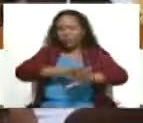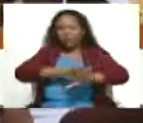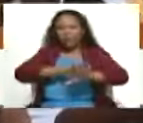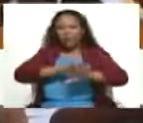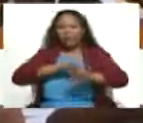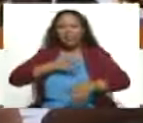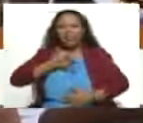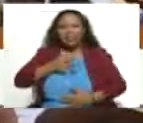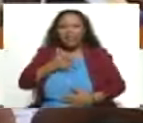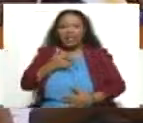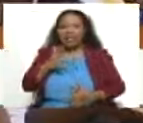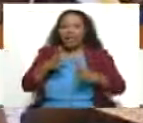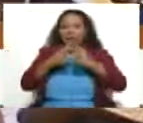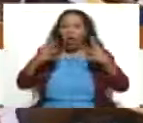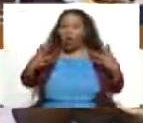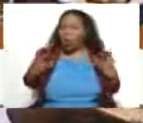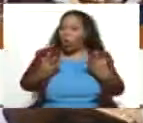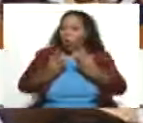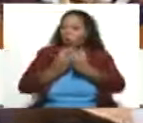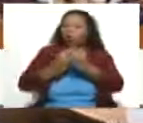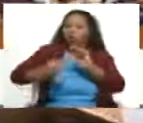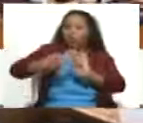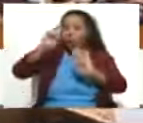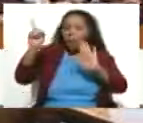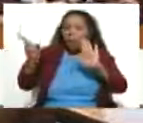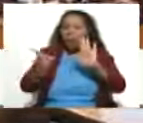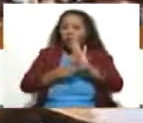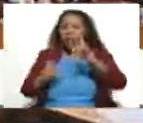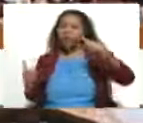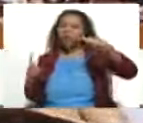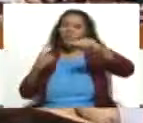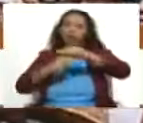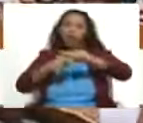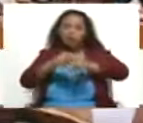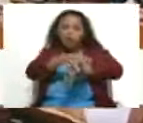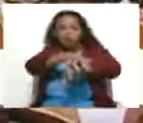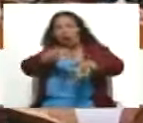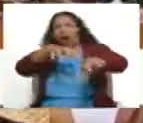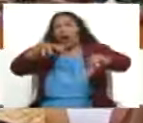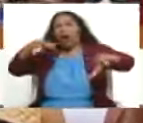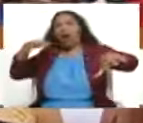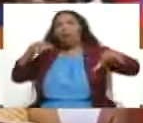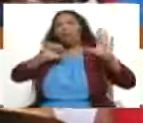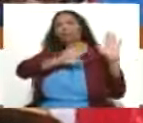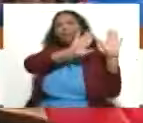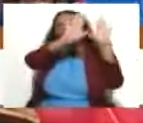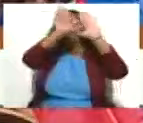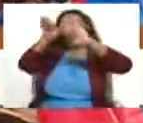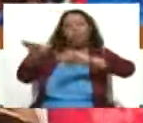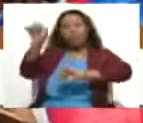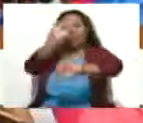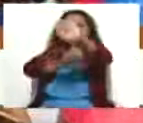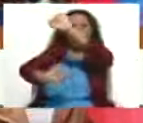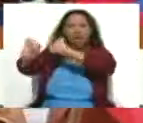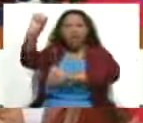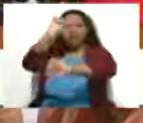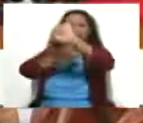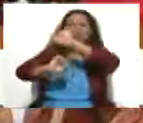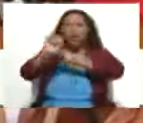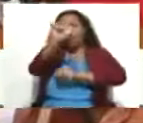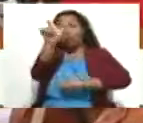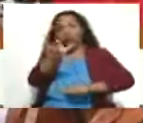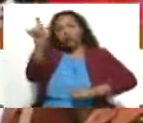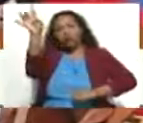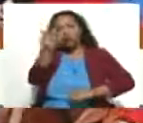somos una Venezuela toda. Hoy estamos aquí con una convicción de defender lo nuestro, de